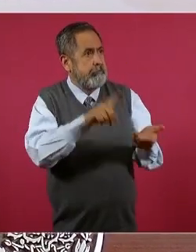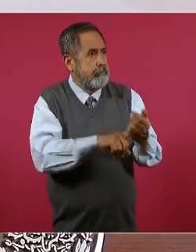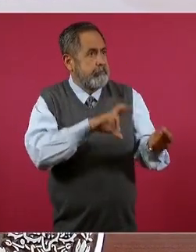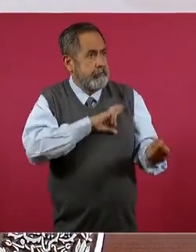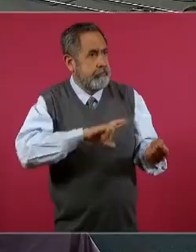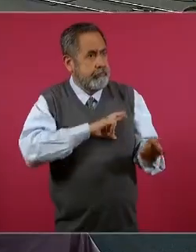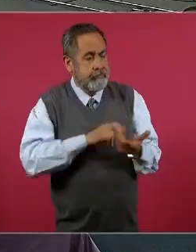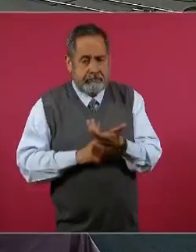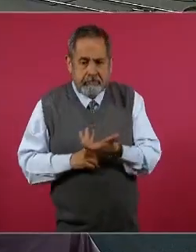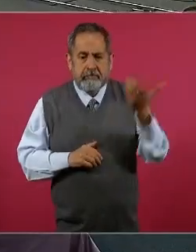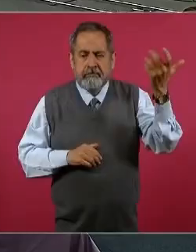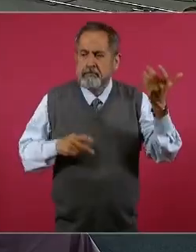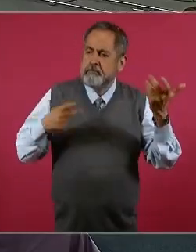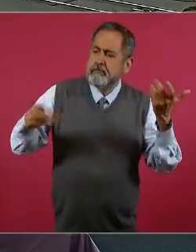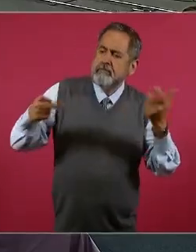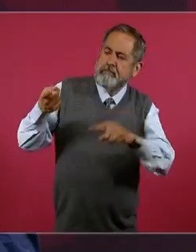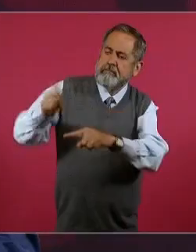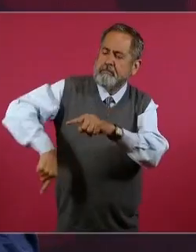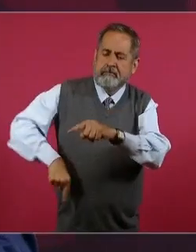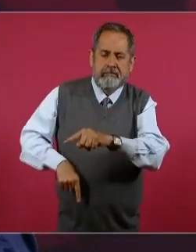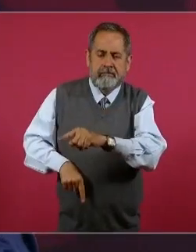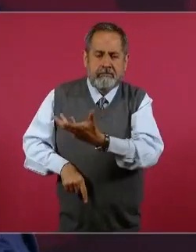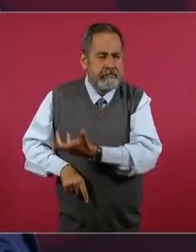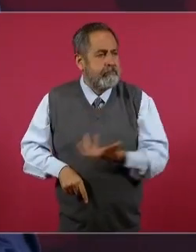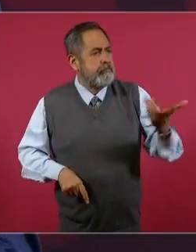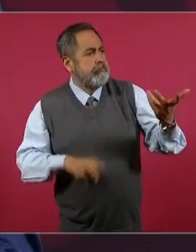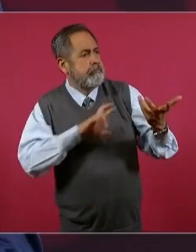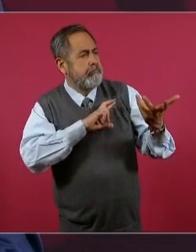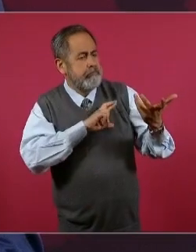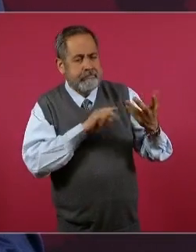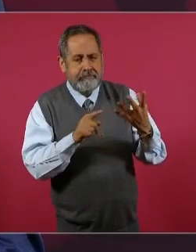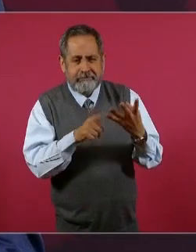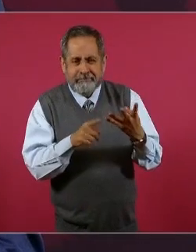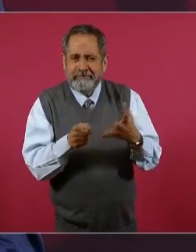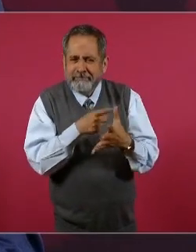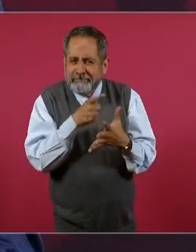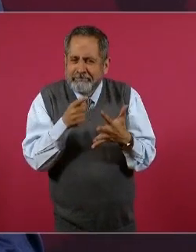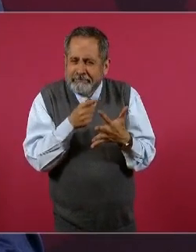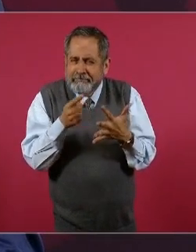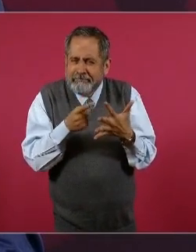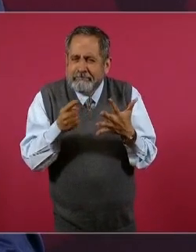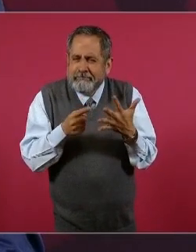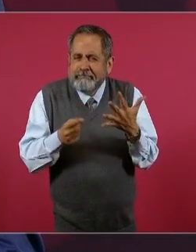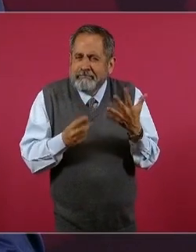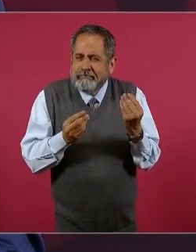y del pueblo a particulares.